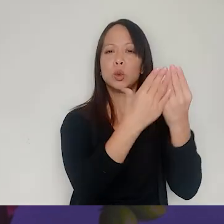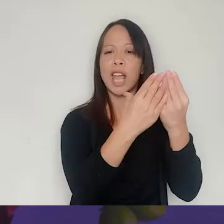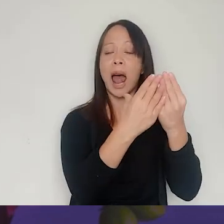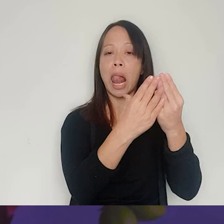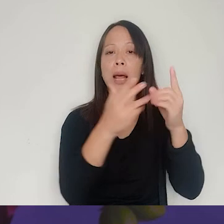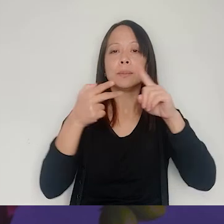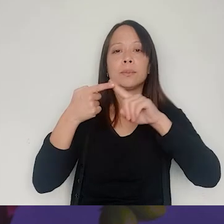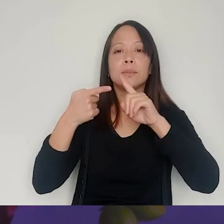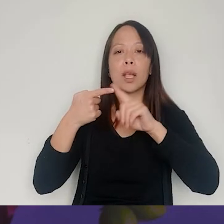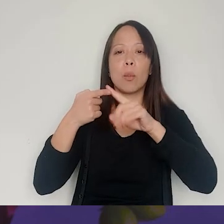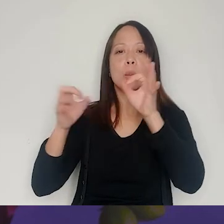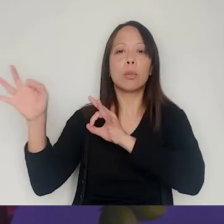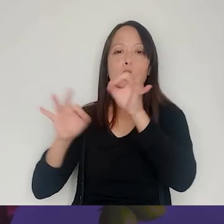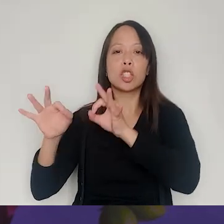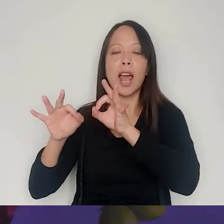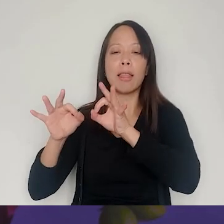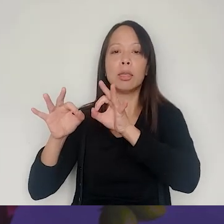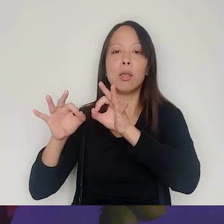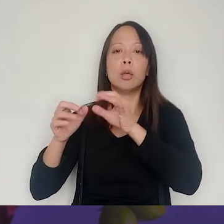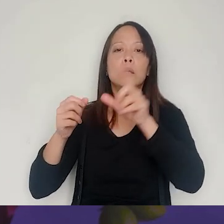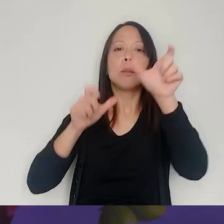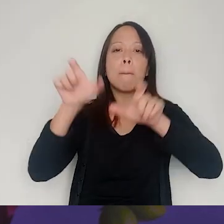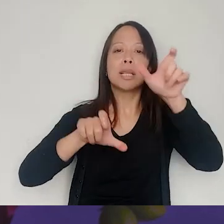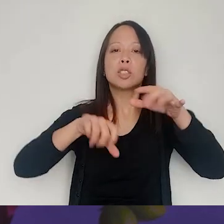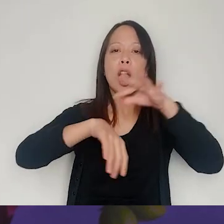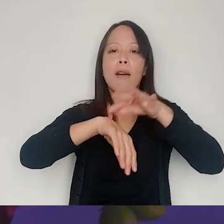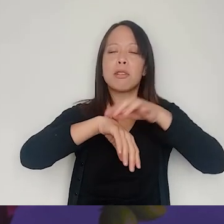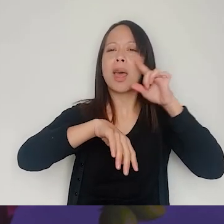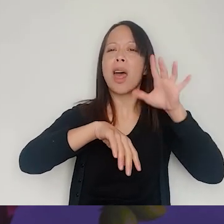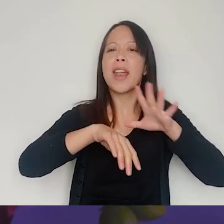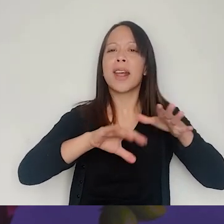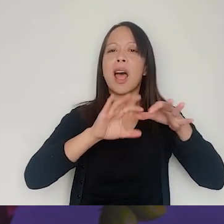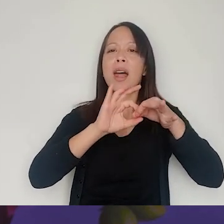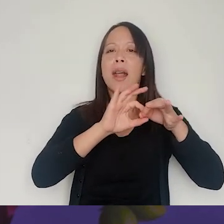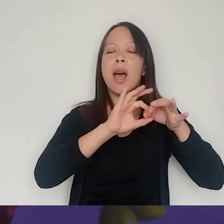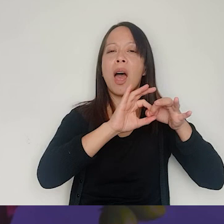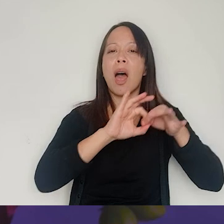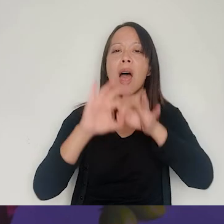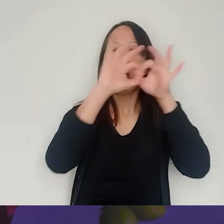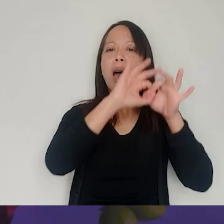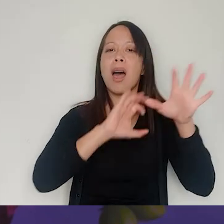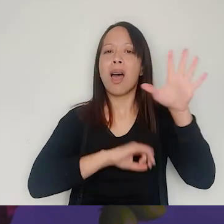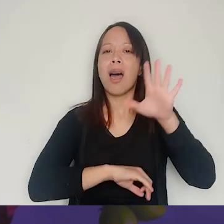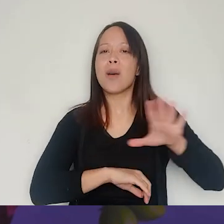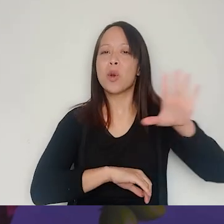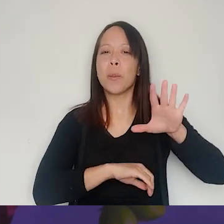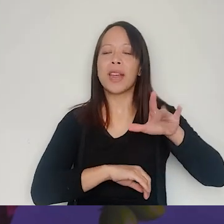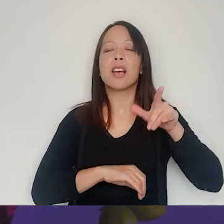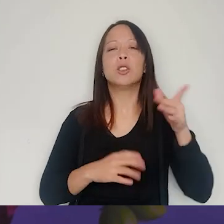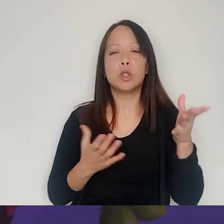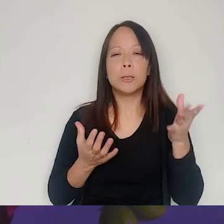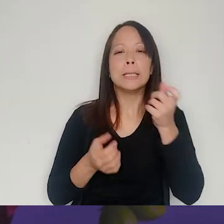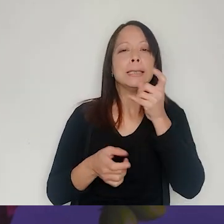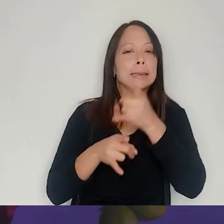que es el programa de casos sin diagnósticos europeo, y trabajamos con varias instituciones también a nivel estatal. Nos aunamos siempre que podemos